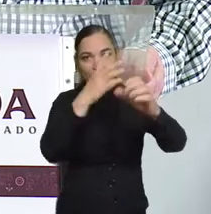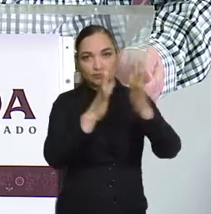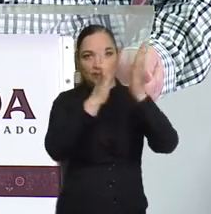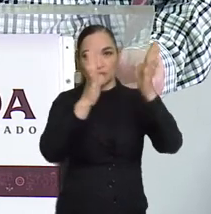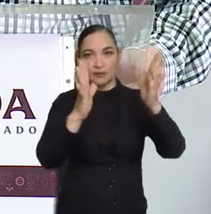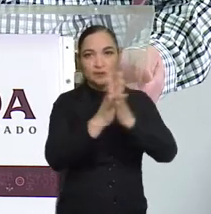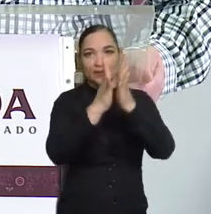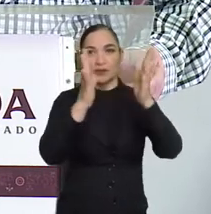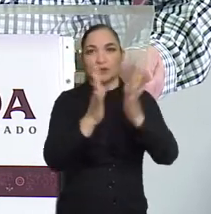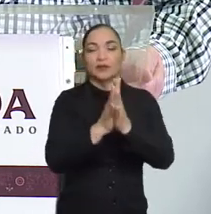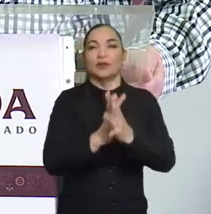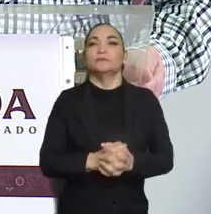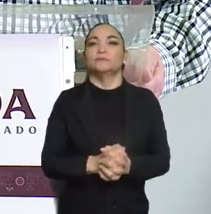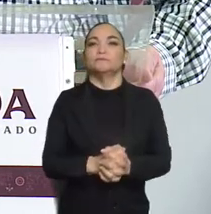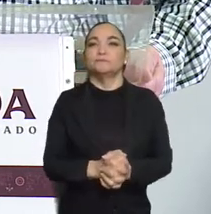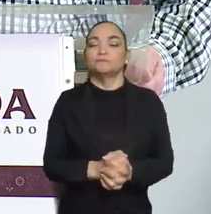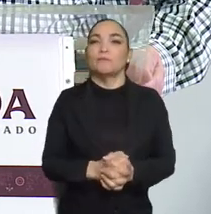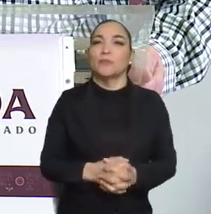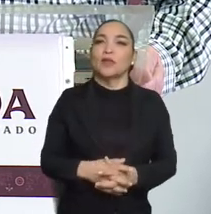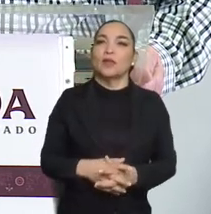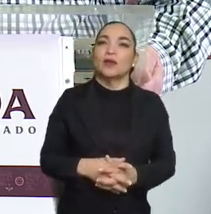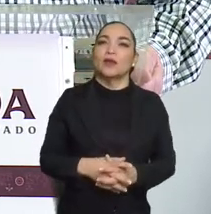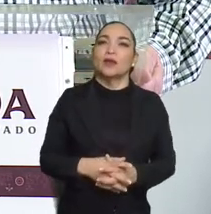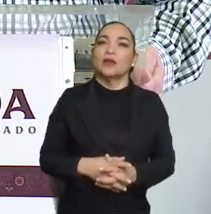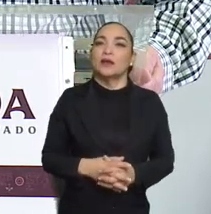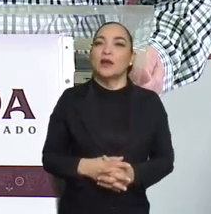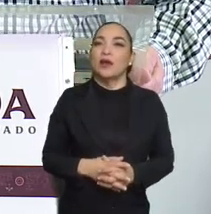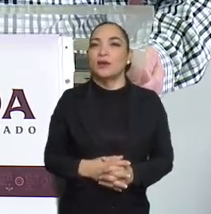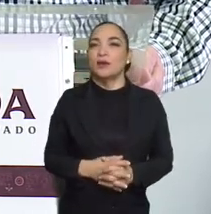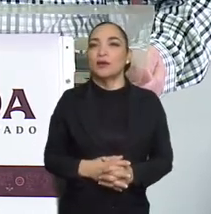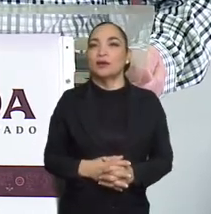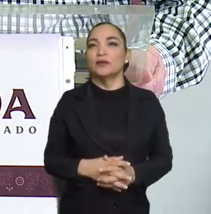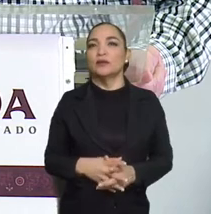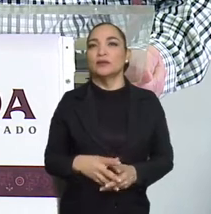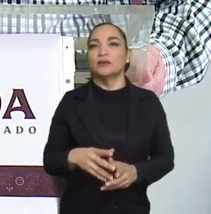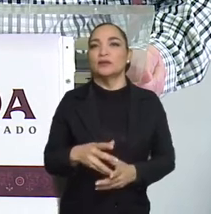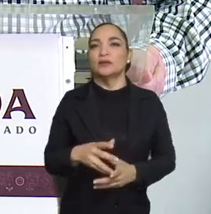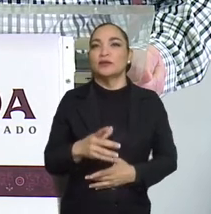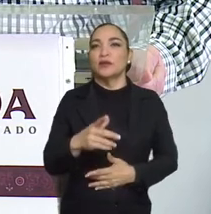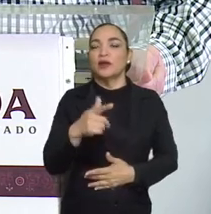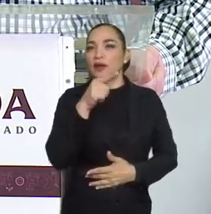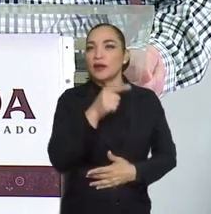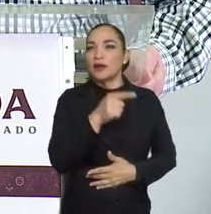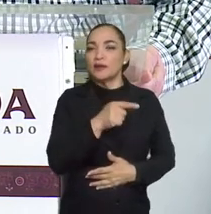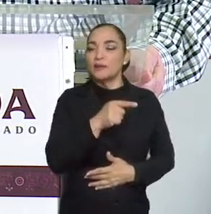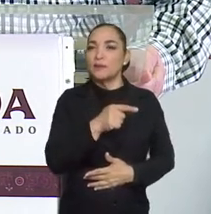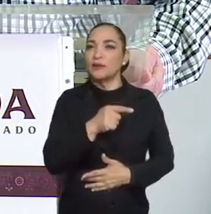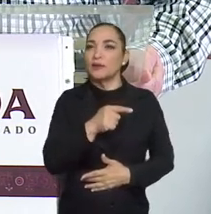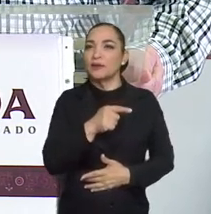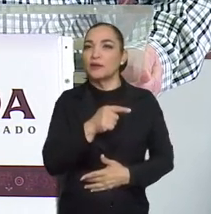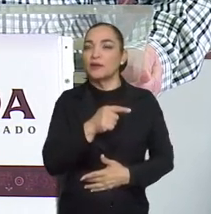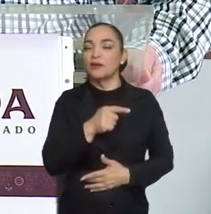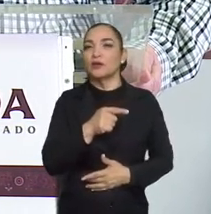Ah, Ukidi. Ukidi. ¿Y Ukidi sigue con los Tejanos?